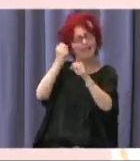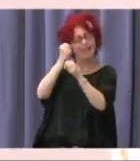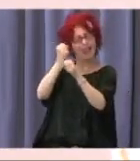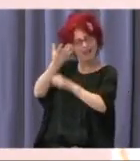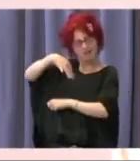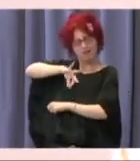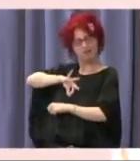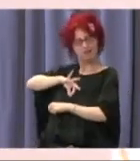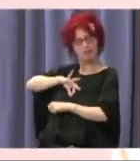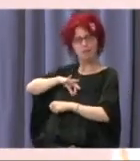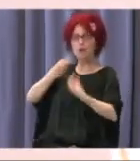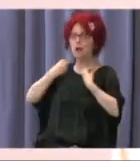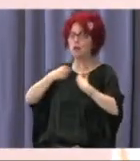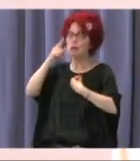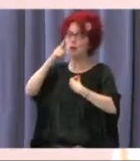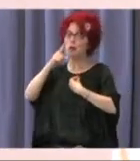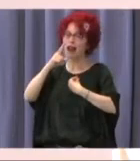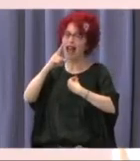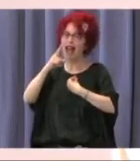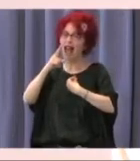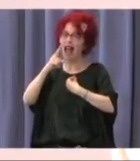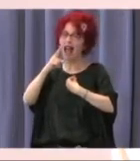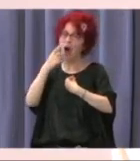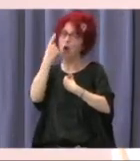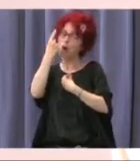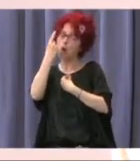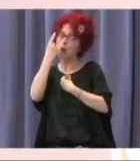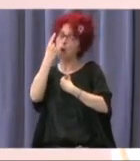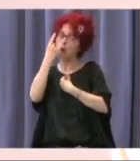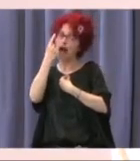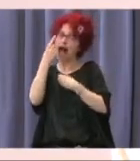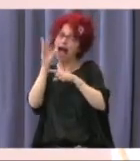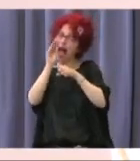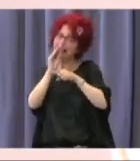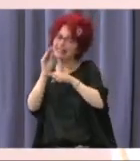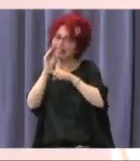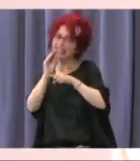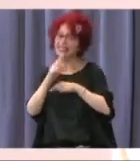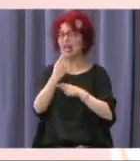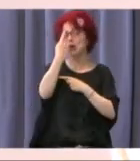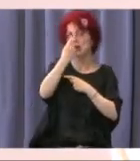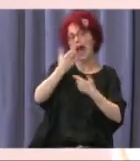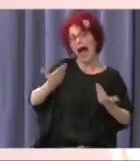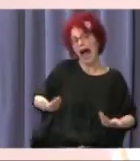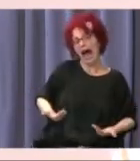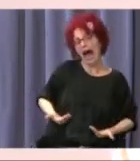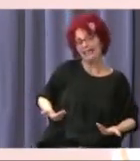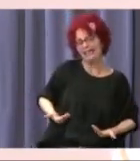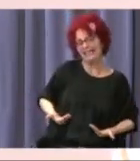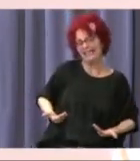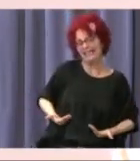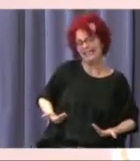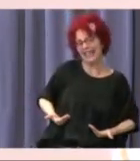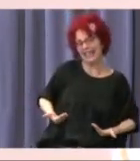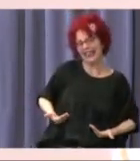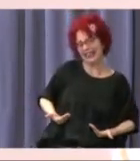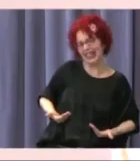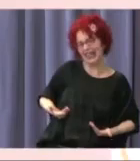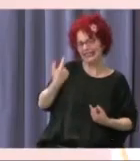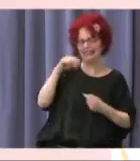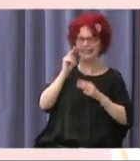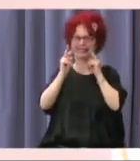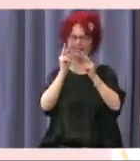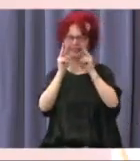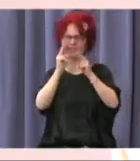una asistente que una asistenta. Es decir, automáticamente el femenino se convierte en algo que tiene una categoría profesional